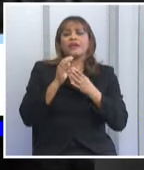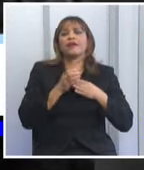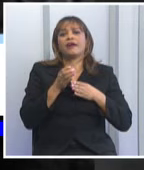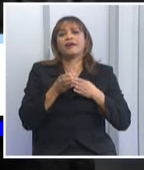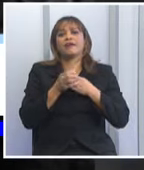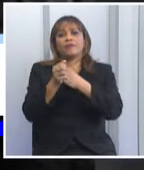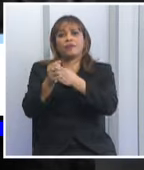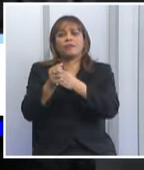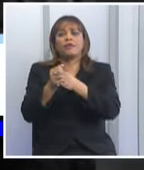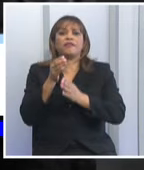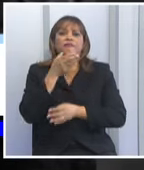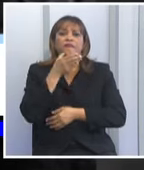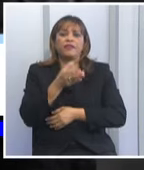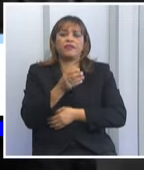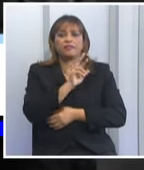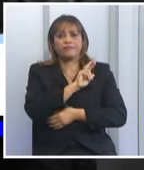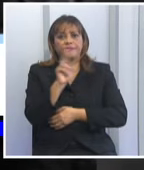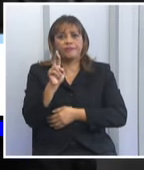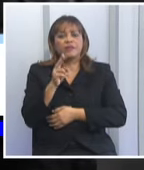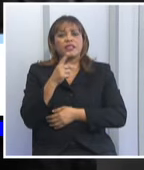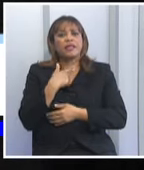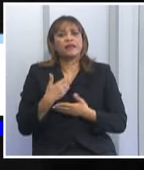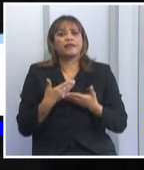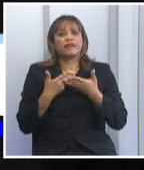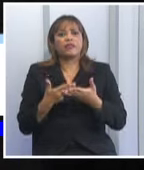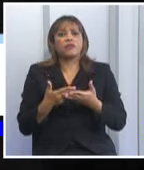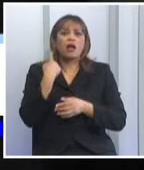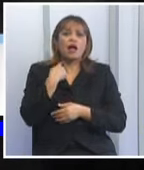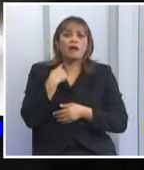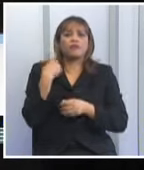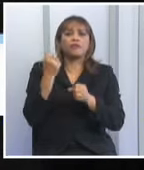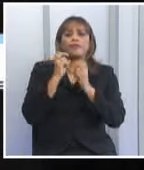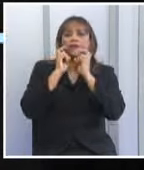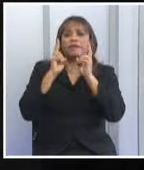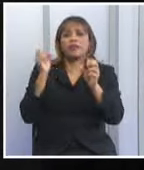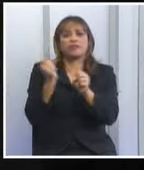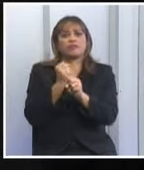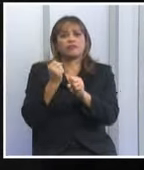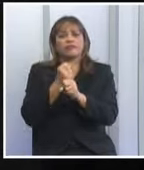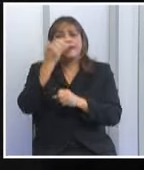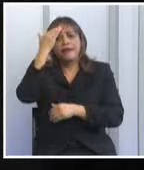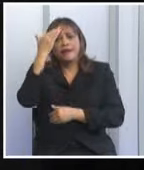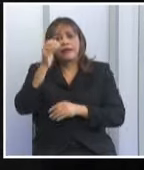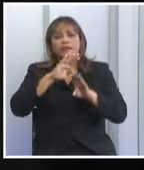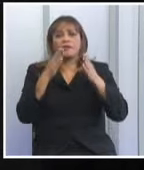a la Revolución, por la que consagró sus fructíferos años de vida. Gracias por todo, guerrita.